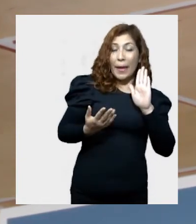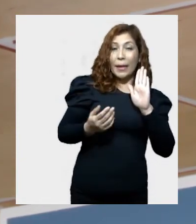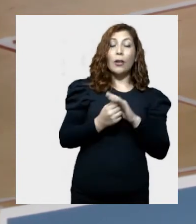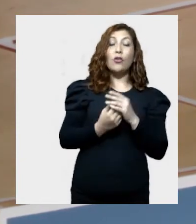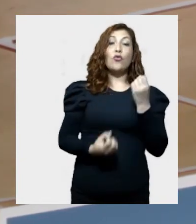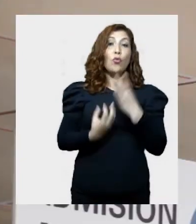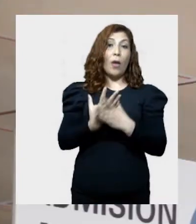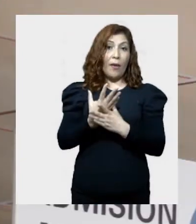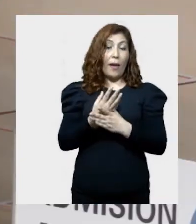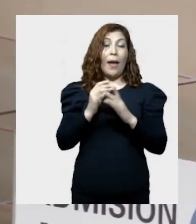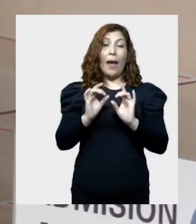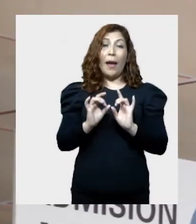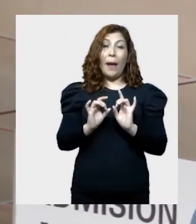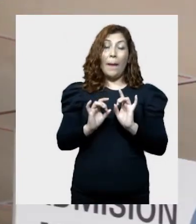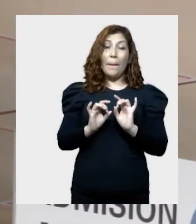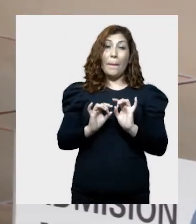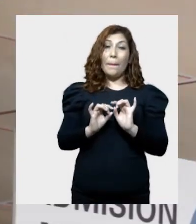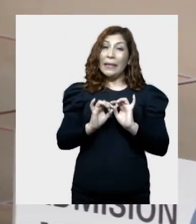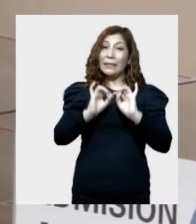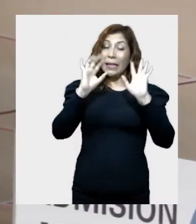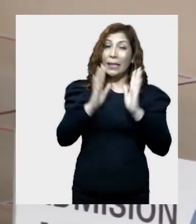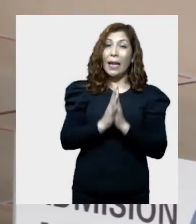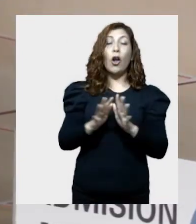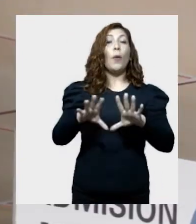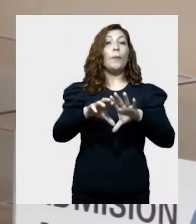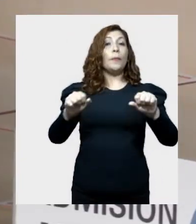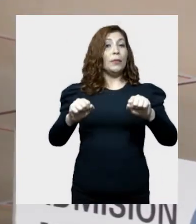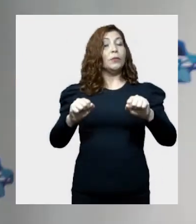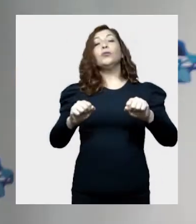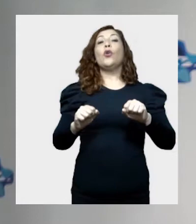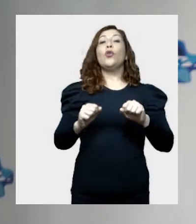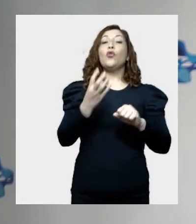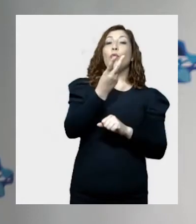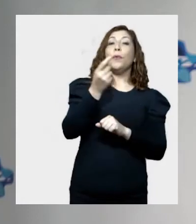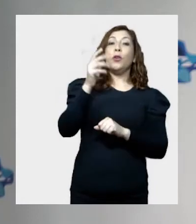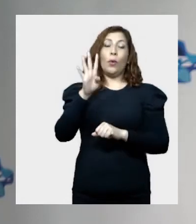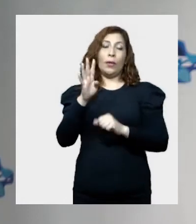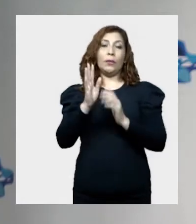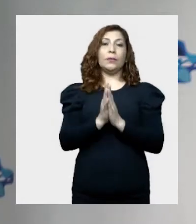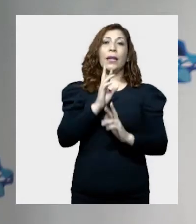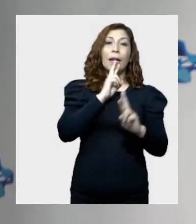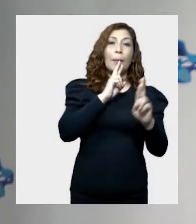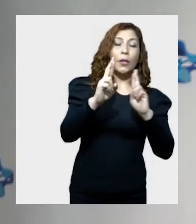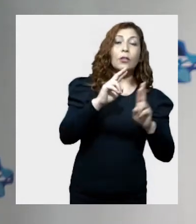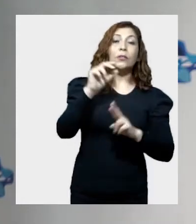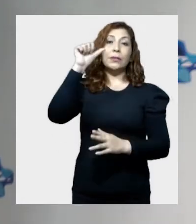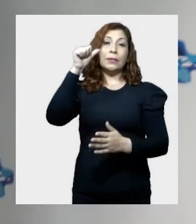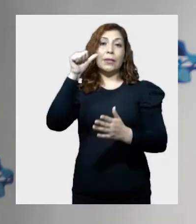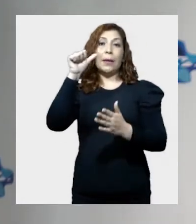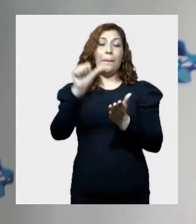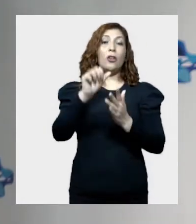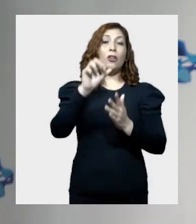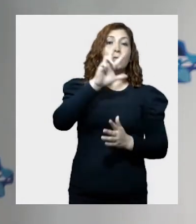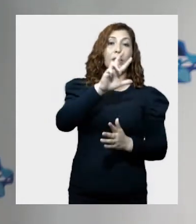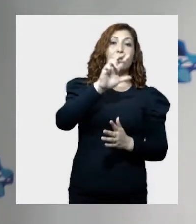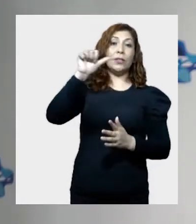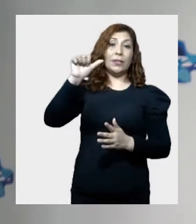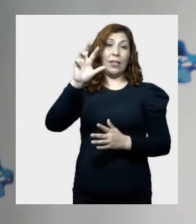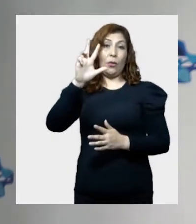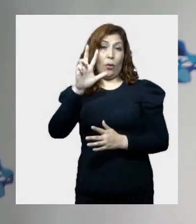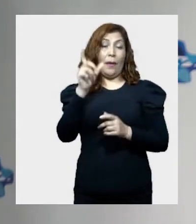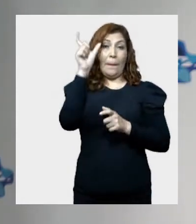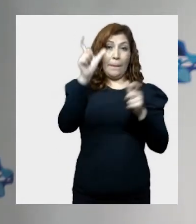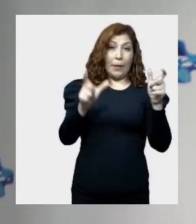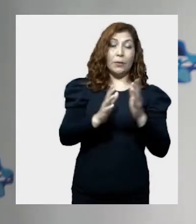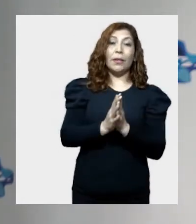nueva especialidad, de acuerdo al compromiso de gestión número 4, se resolvieron 6.969 casos, lo